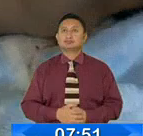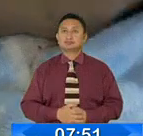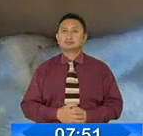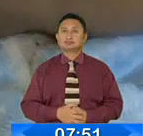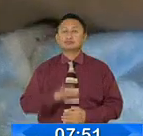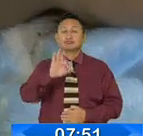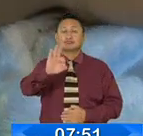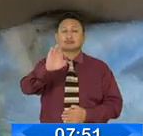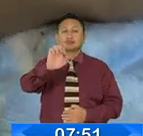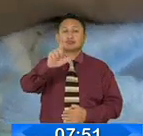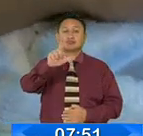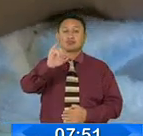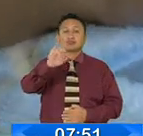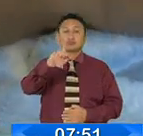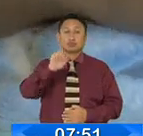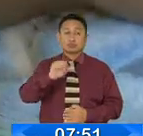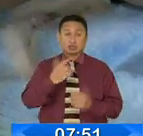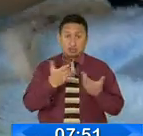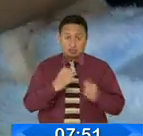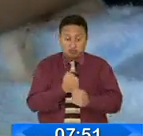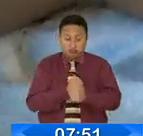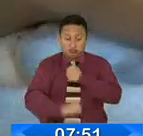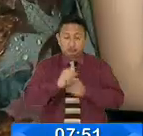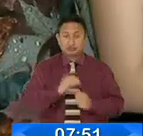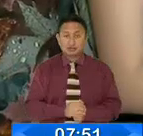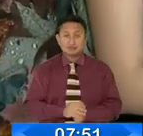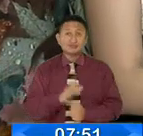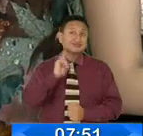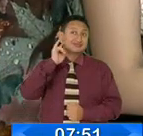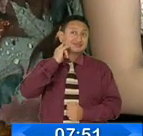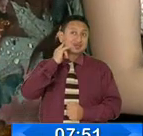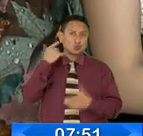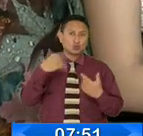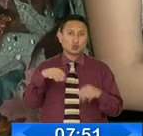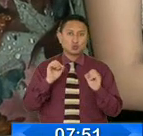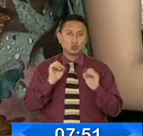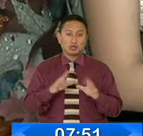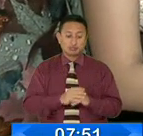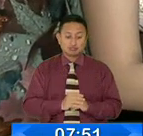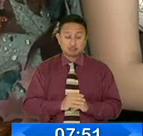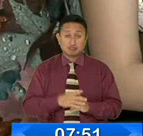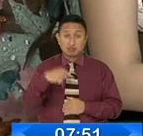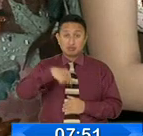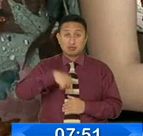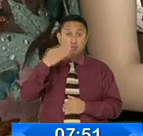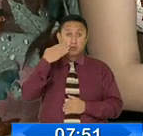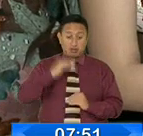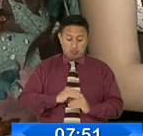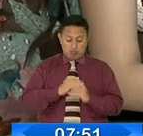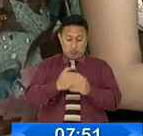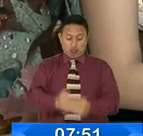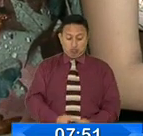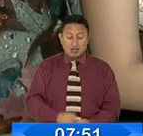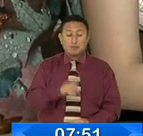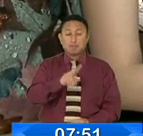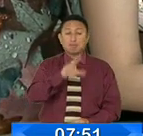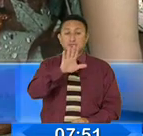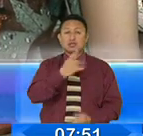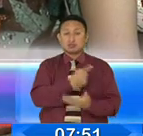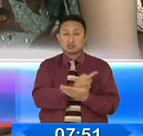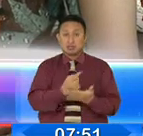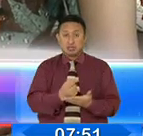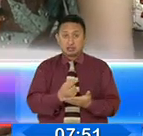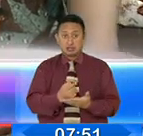Felipe. Tiene tan solo días de haber nacido. Es un niño milagro. Cuando estaba en el vientre de su madre a las 25 semanas y 4